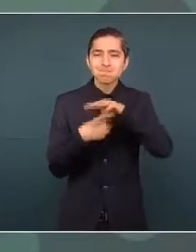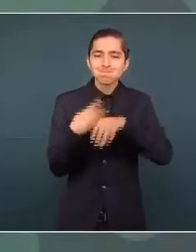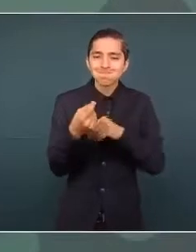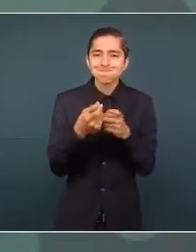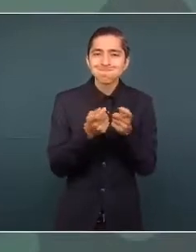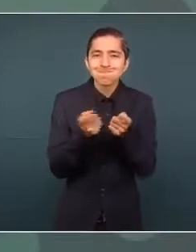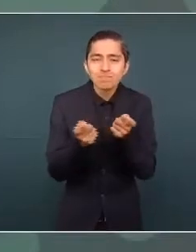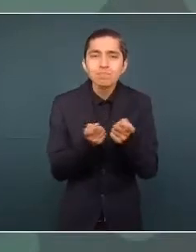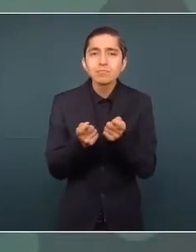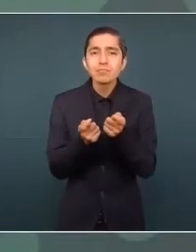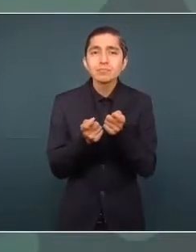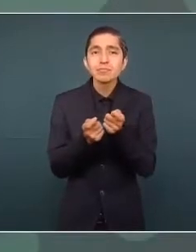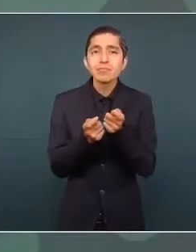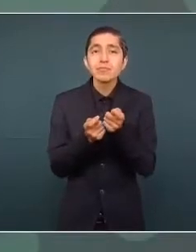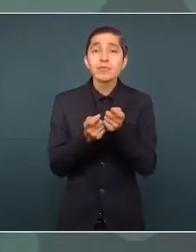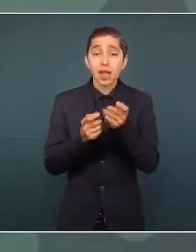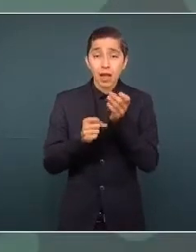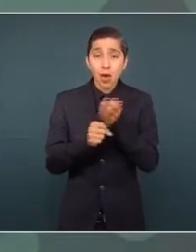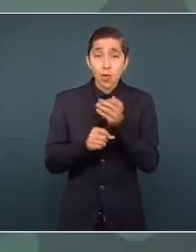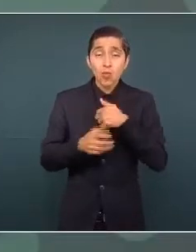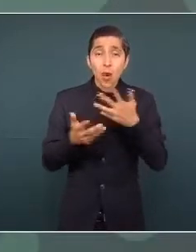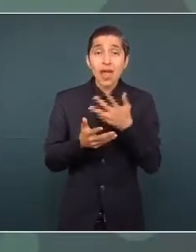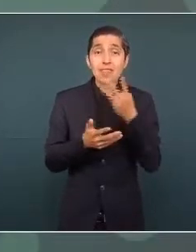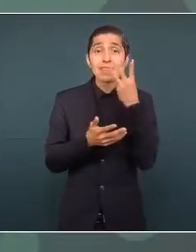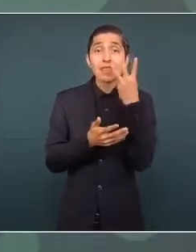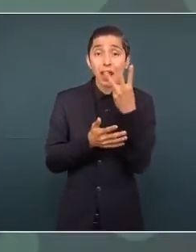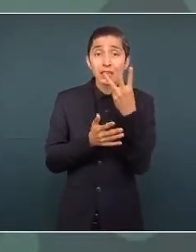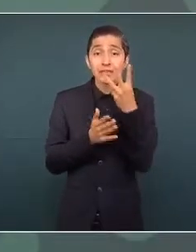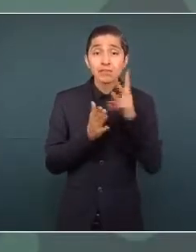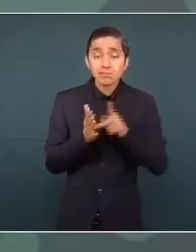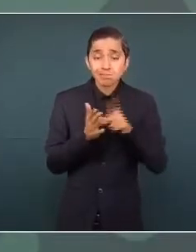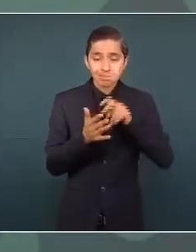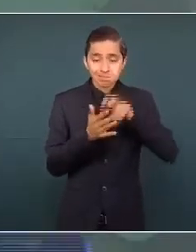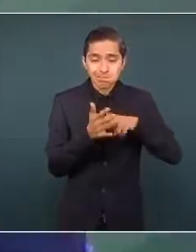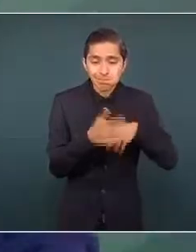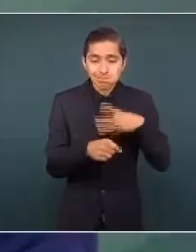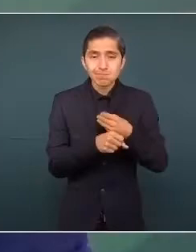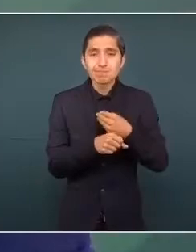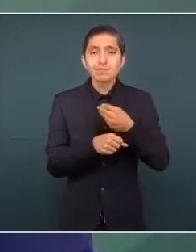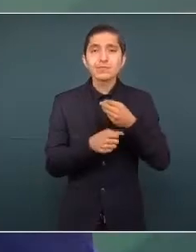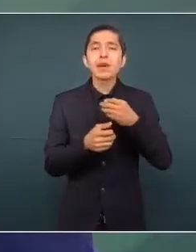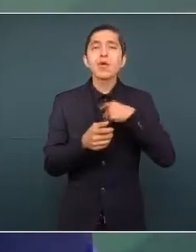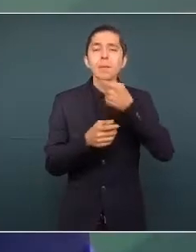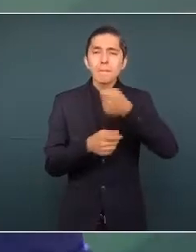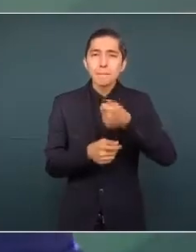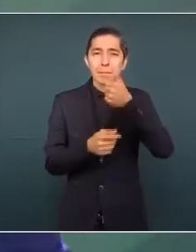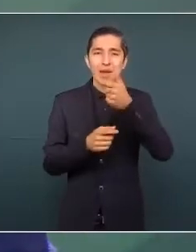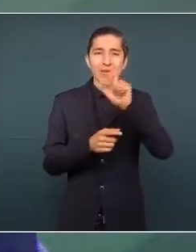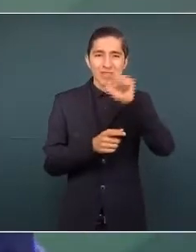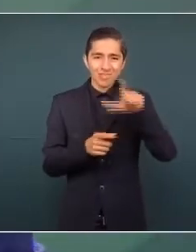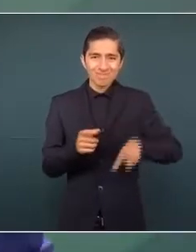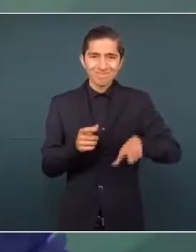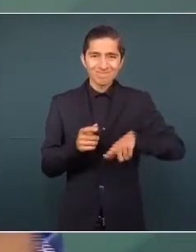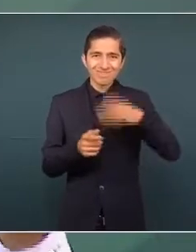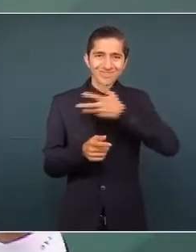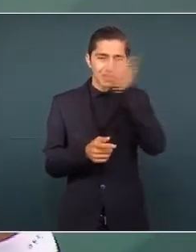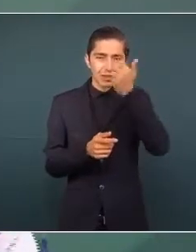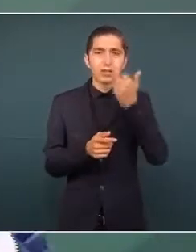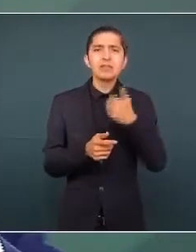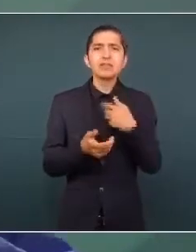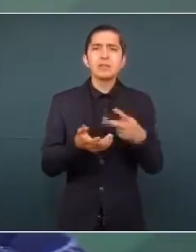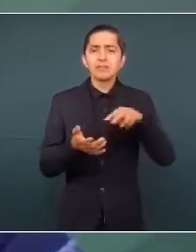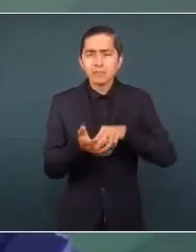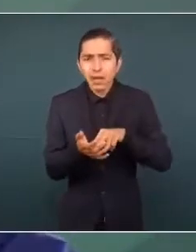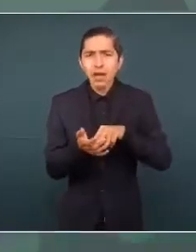Llevo 3 ajustes. Lo primero que hice al llegar al gobierno fue ajustar